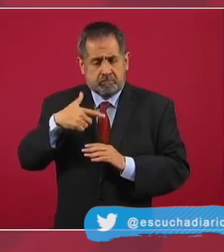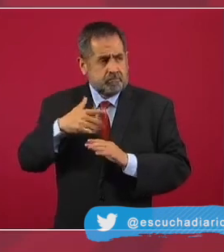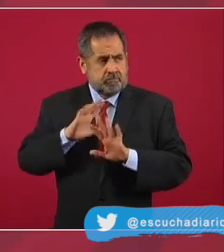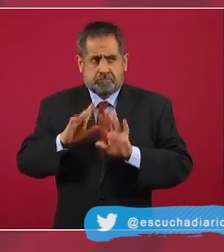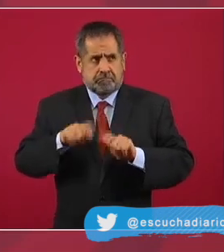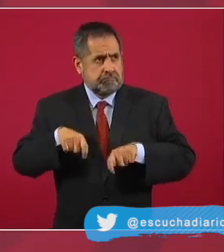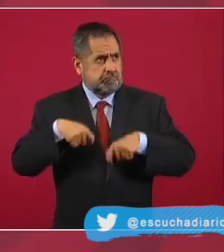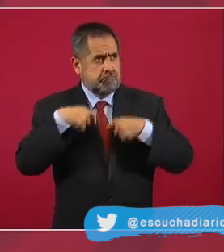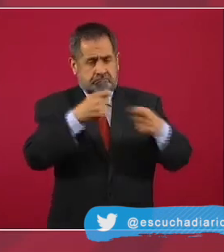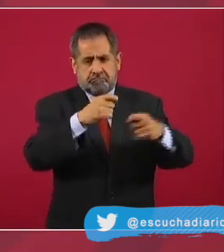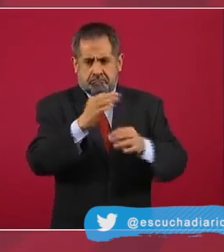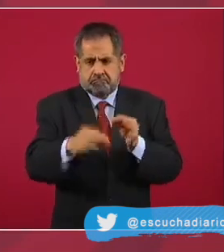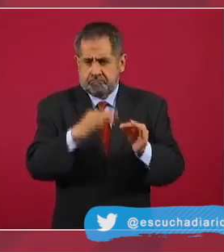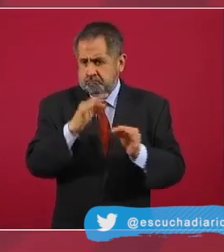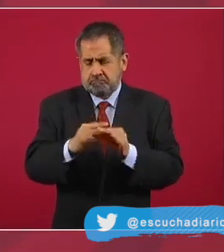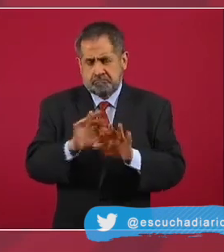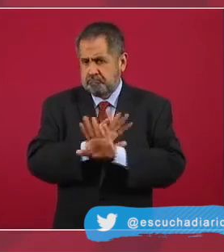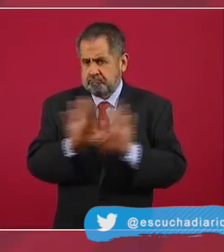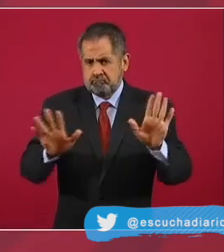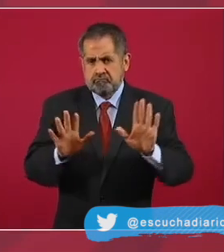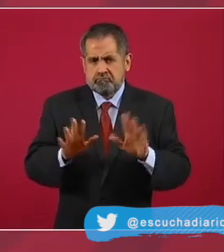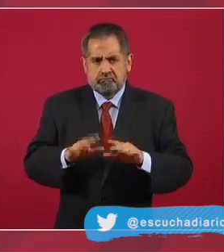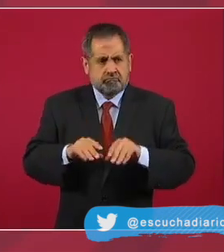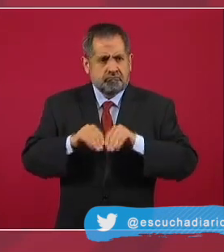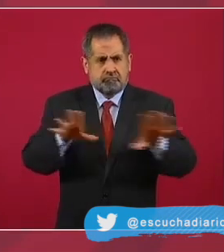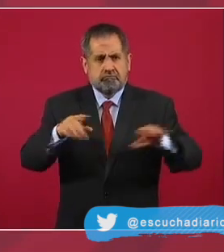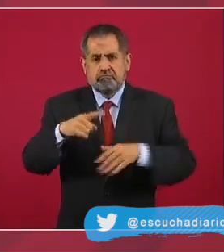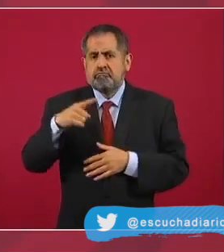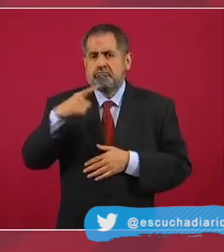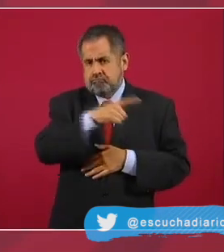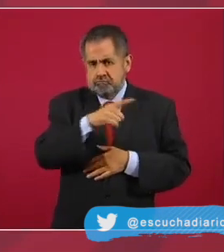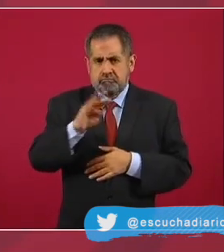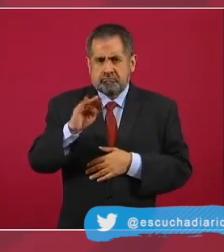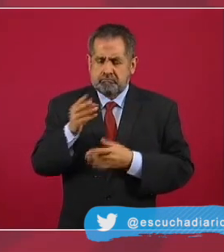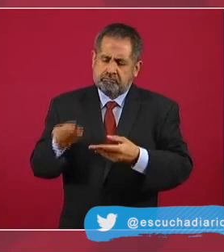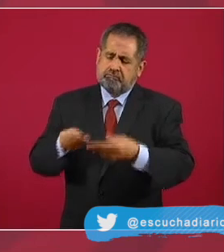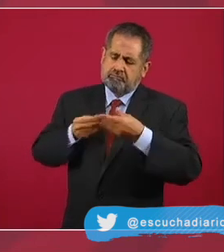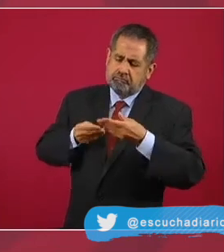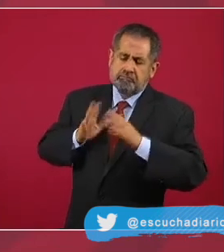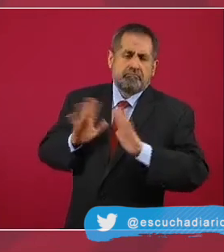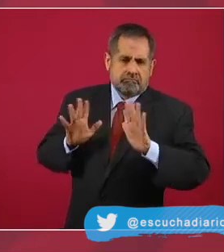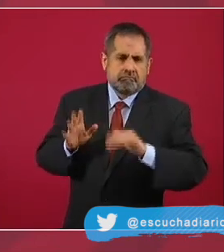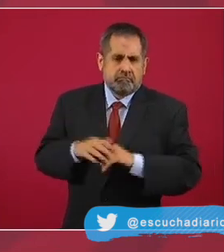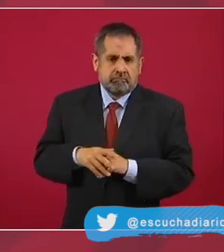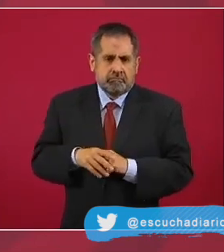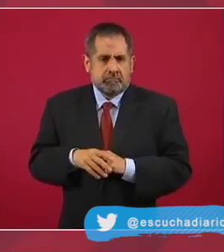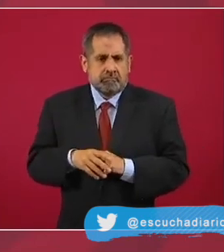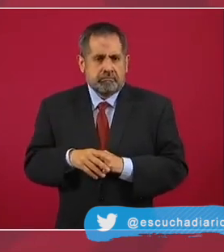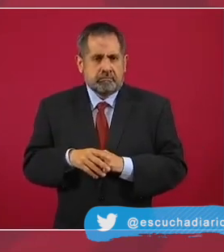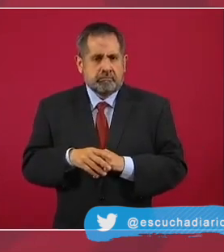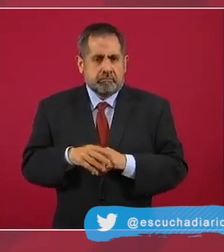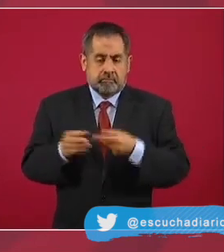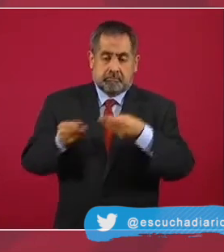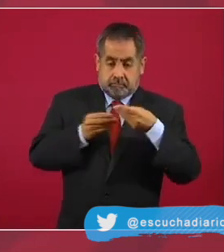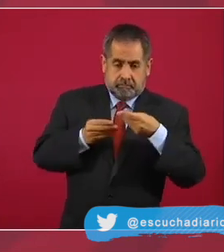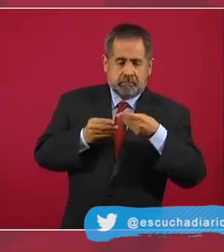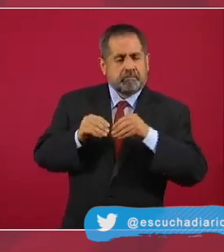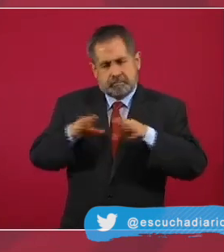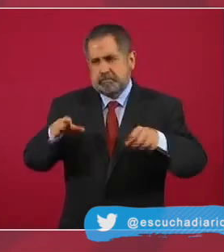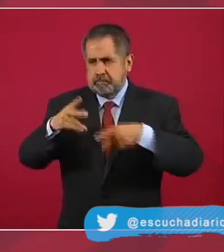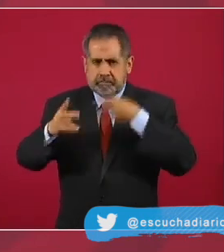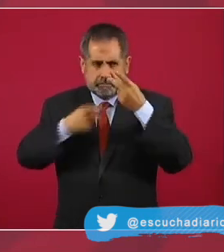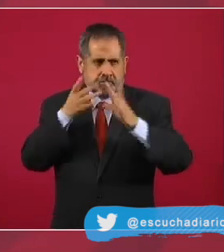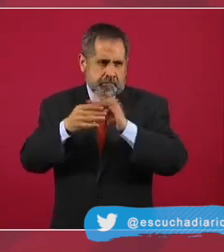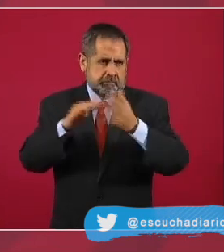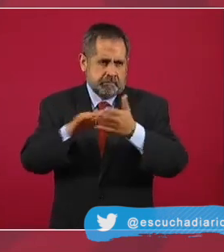entregó y que ya la recibió. Si no, no lo haría.